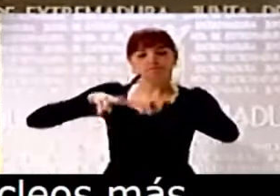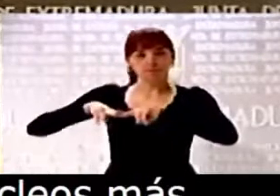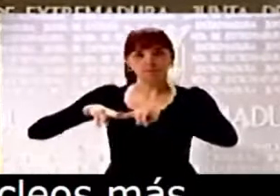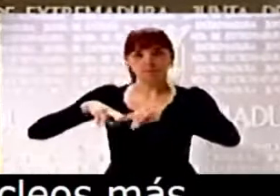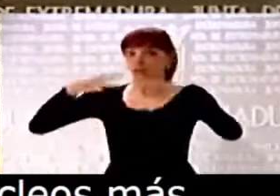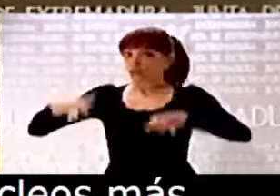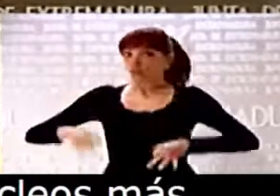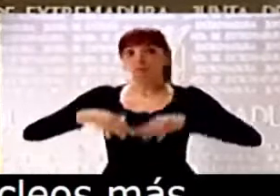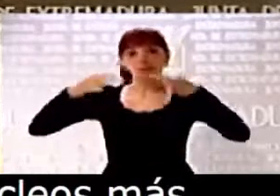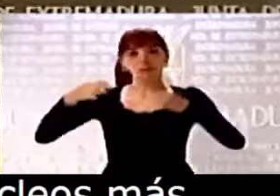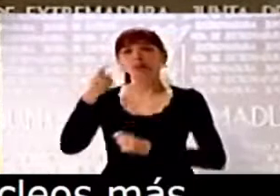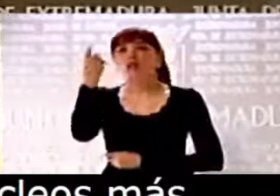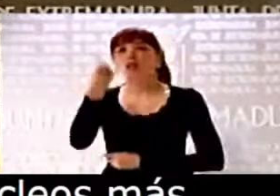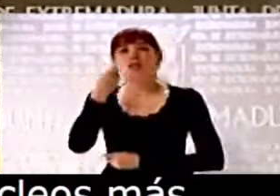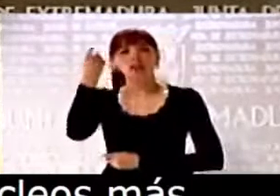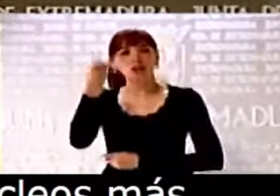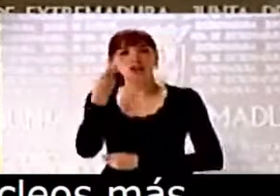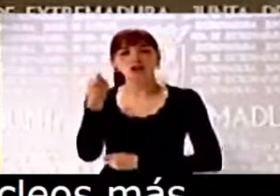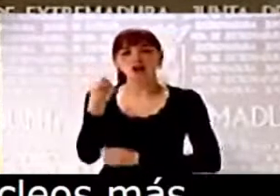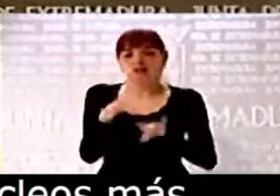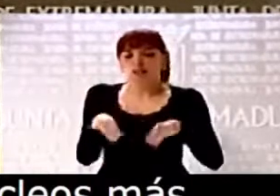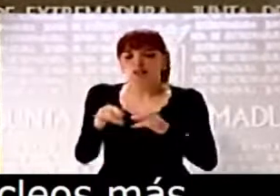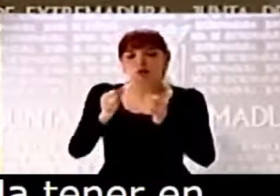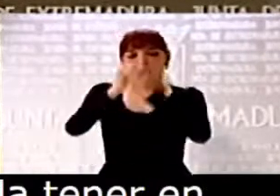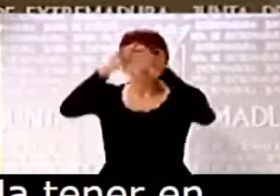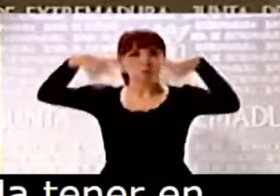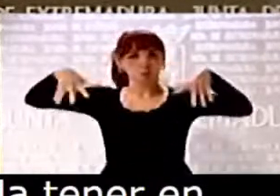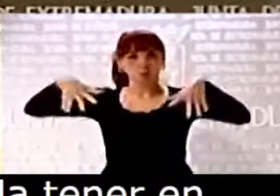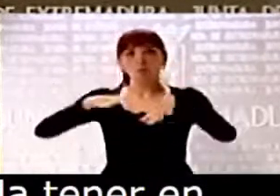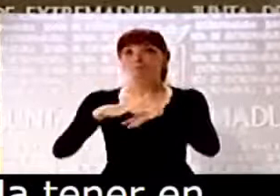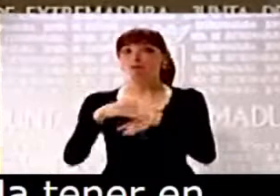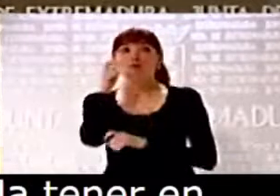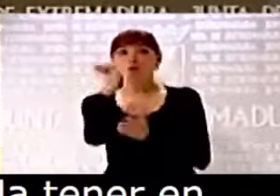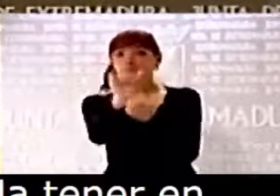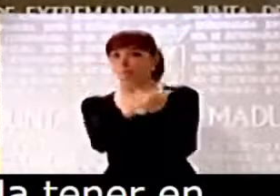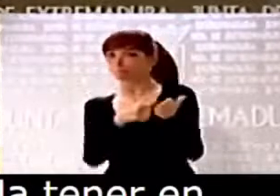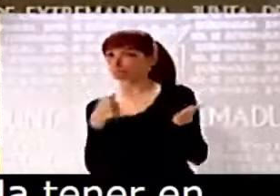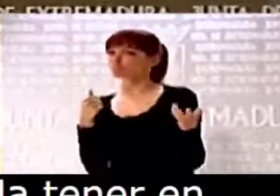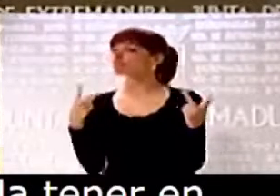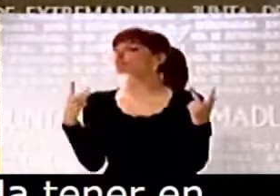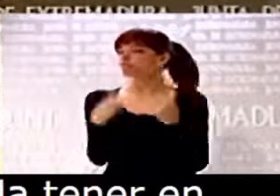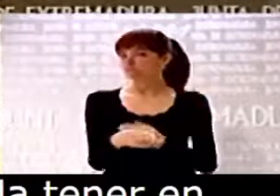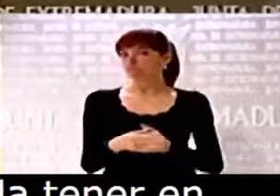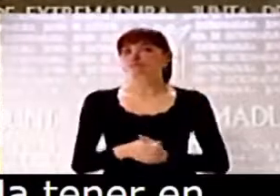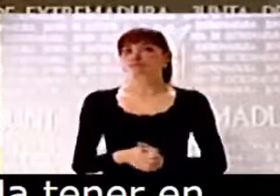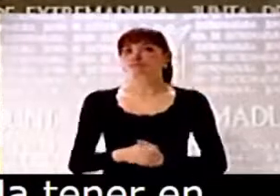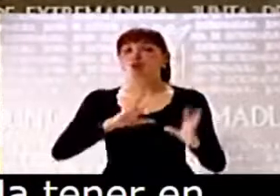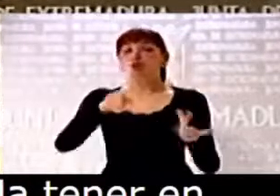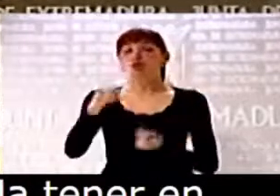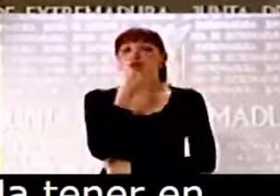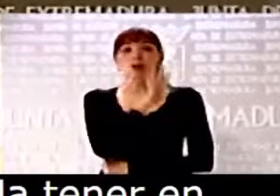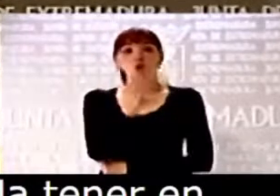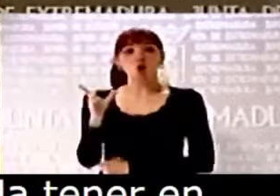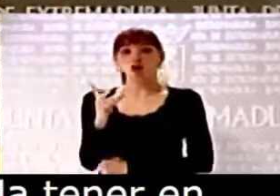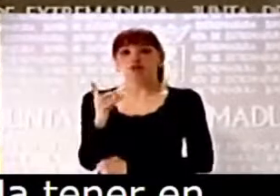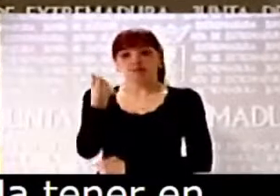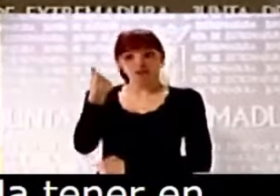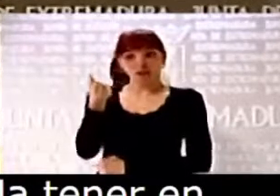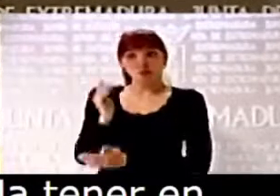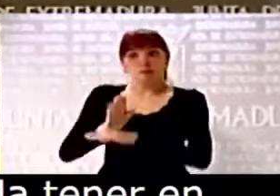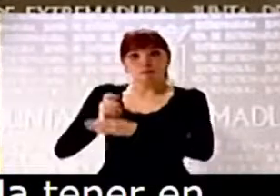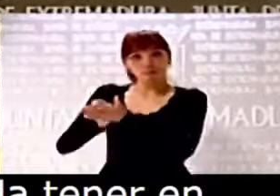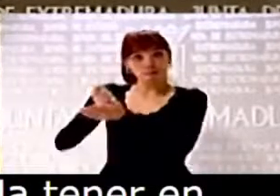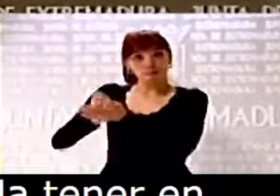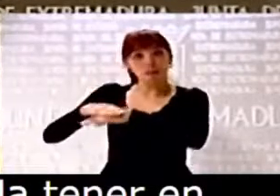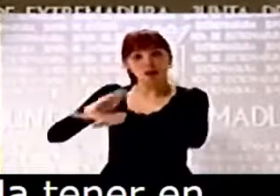en vertebrar el territorio y luchar contra la despoblación. La mejor noticia de la inversión en cuidados es que los